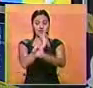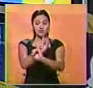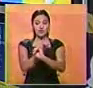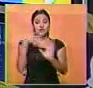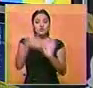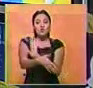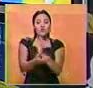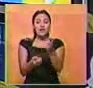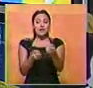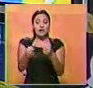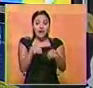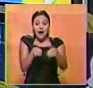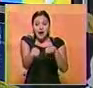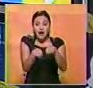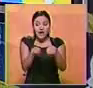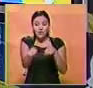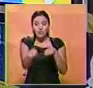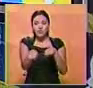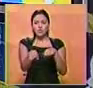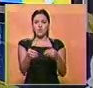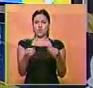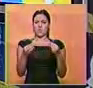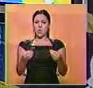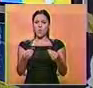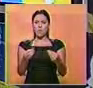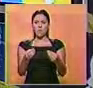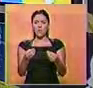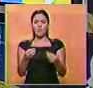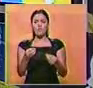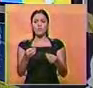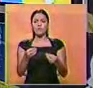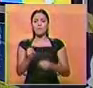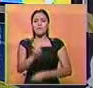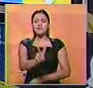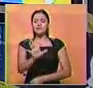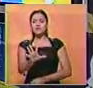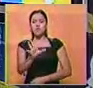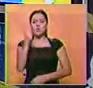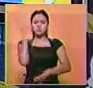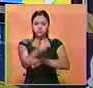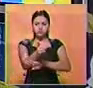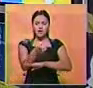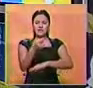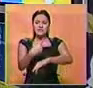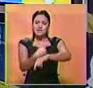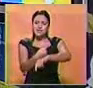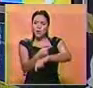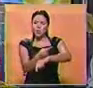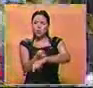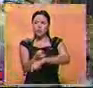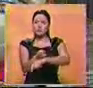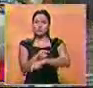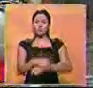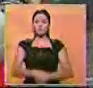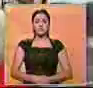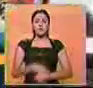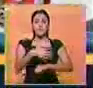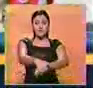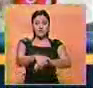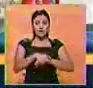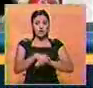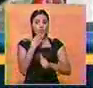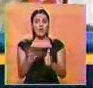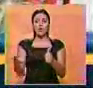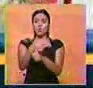Automovilismo desestimó la apelación de la McLaren Mercedes, ratificándose así la sanción de 25 segundos al británico Lewis Hamilton. La escudería británica no